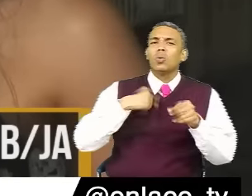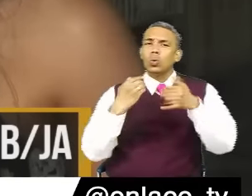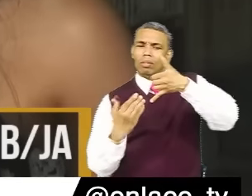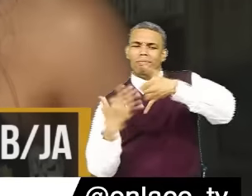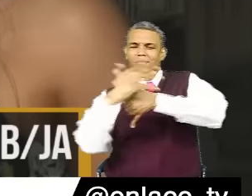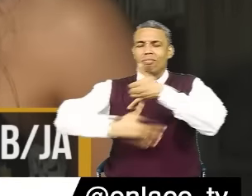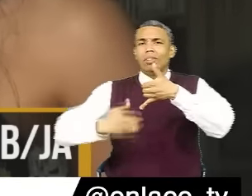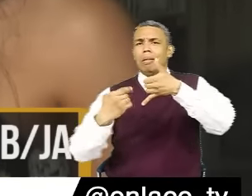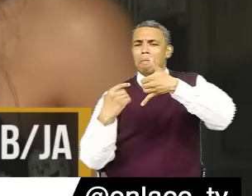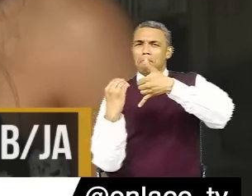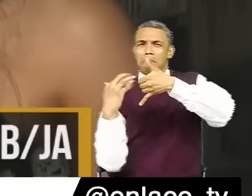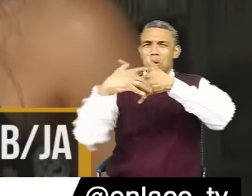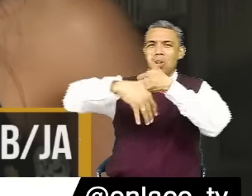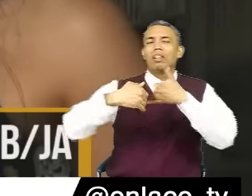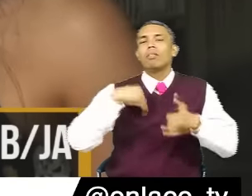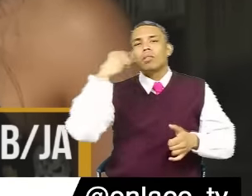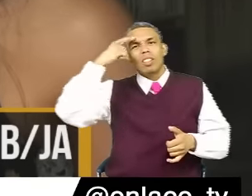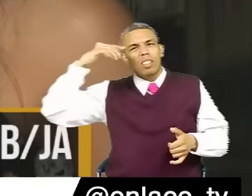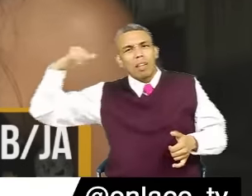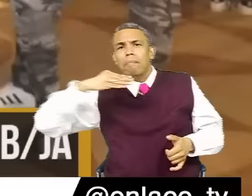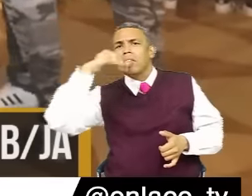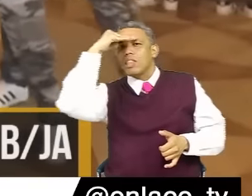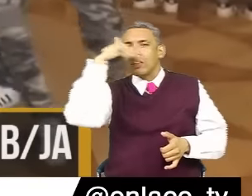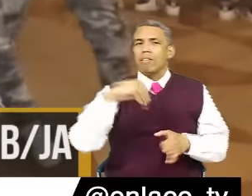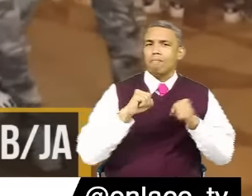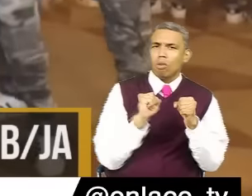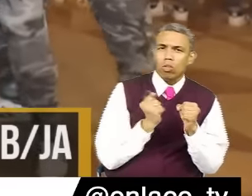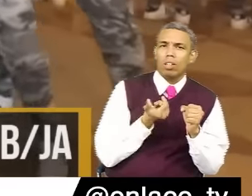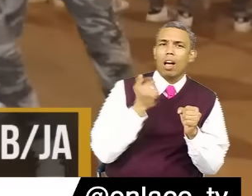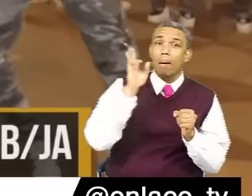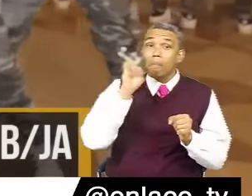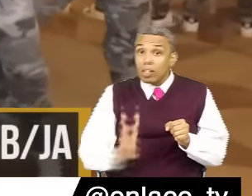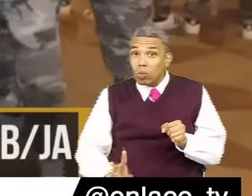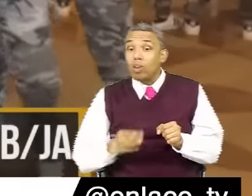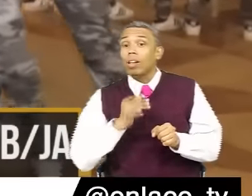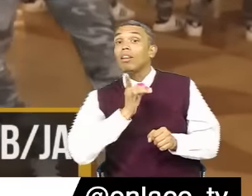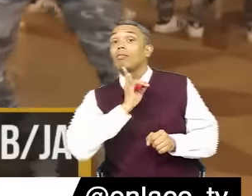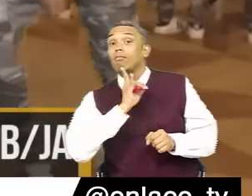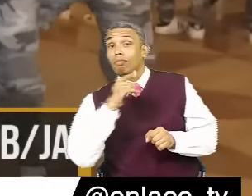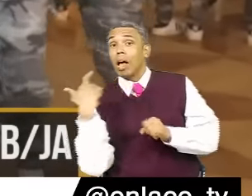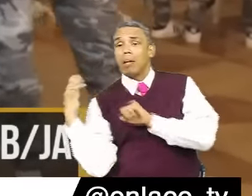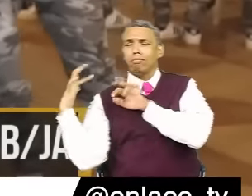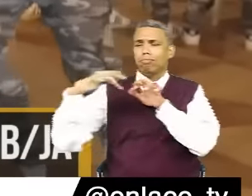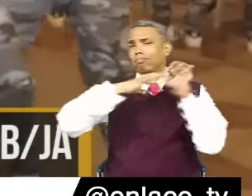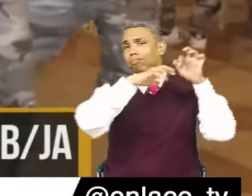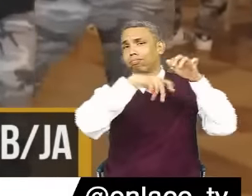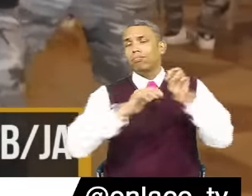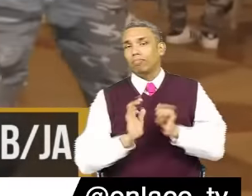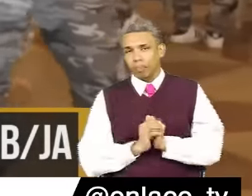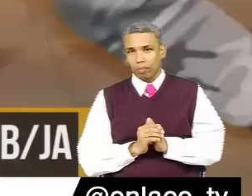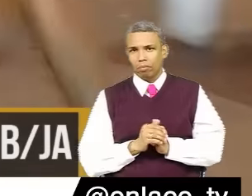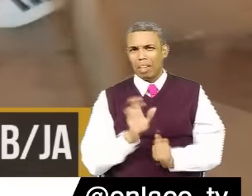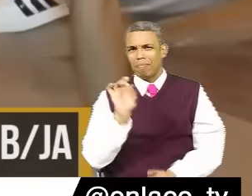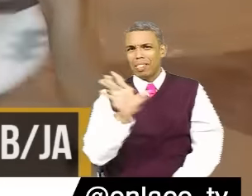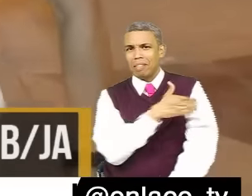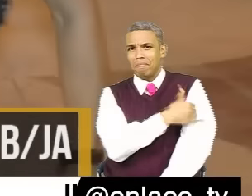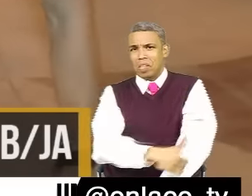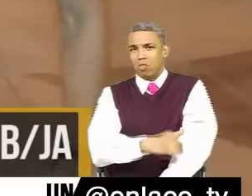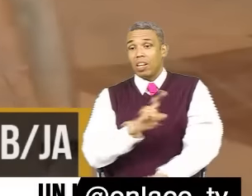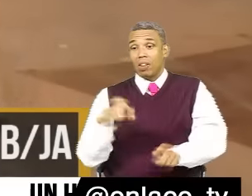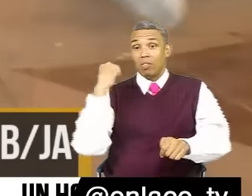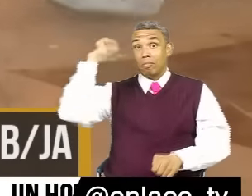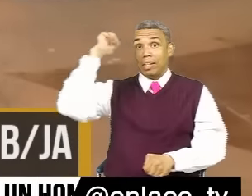de Bogotá, de Venezuela, incluso de Estados Unidos. Más de 15 millones de pesos en efectivo y obsequios serán entregados a los ganadores del